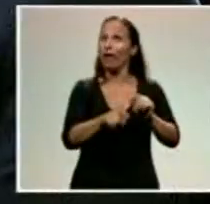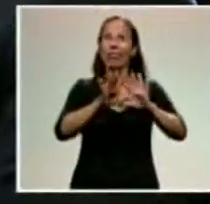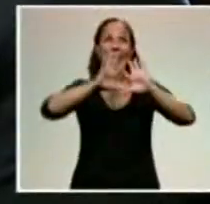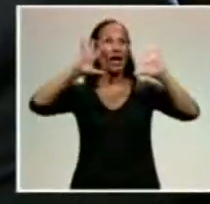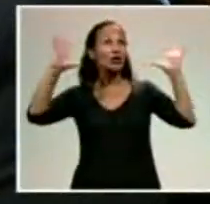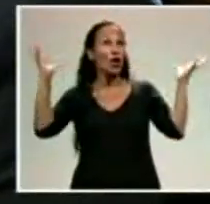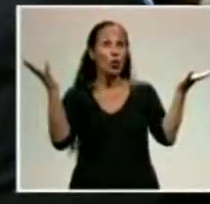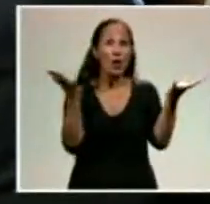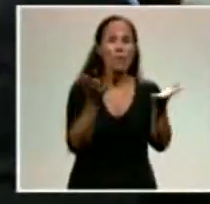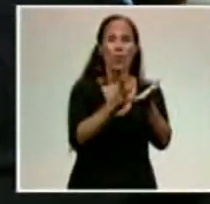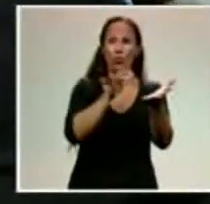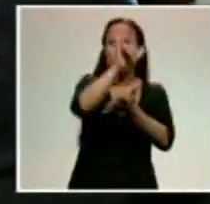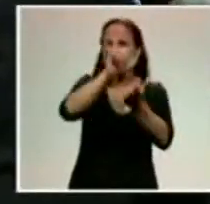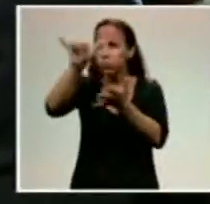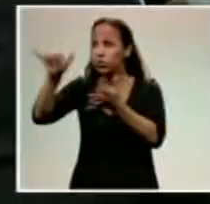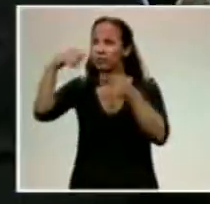mundo.